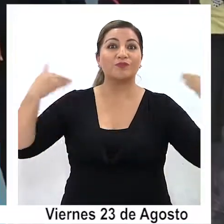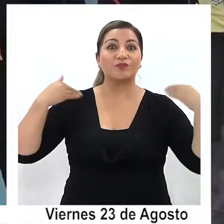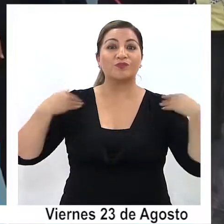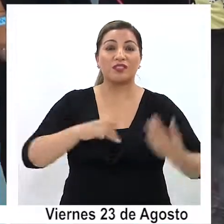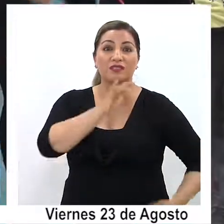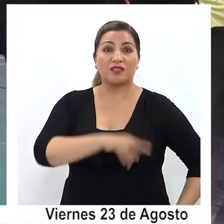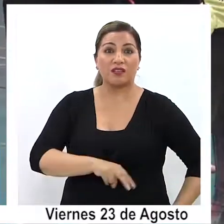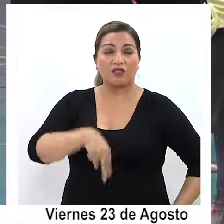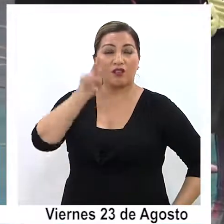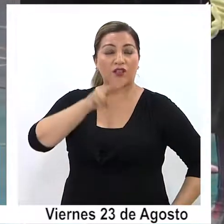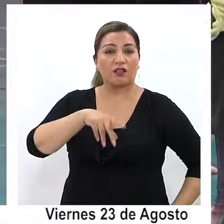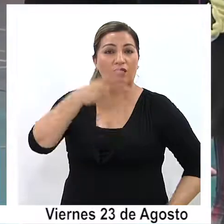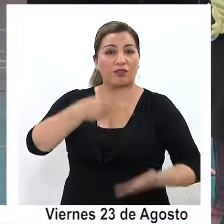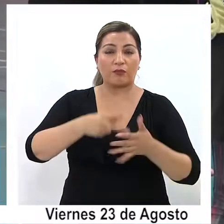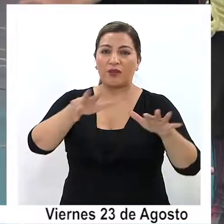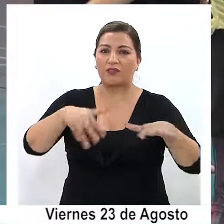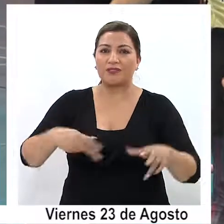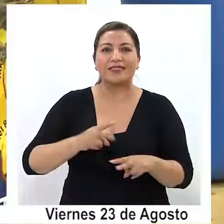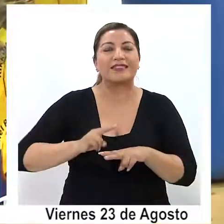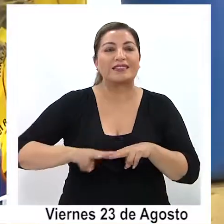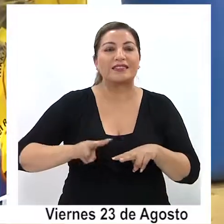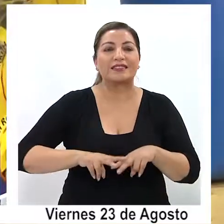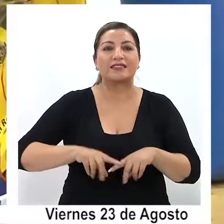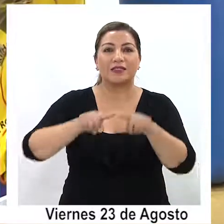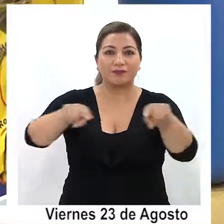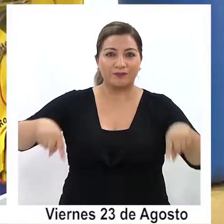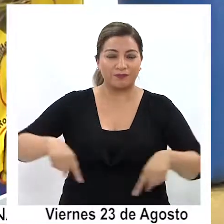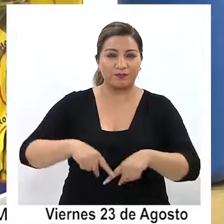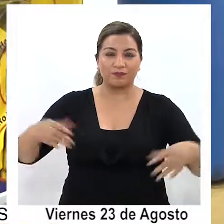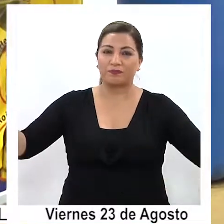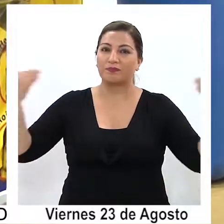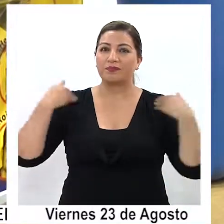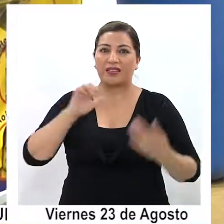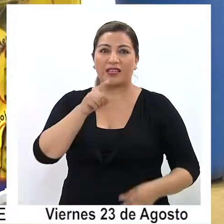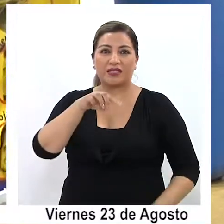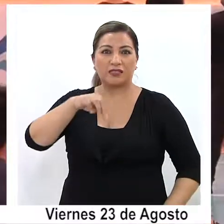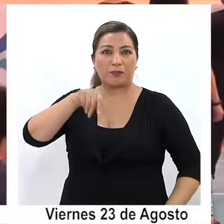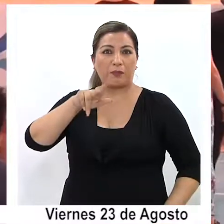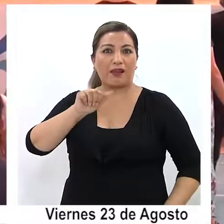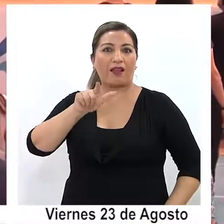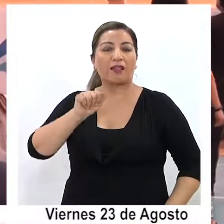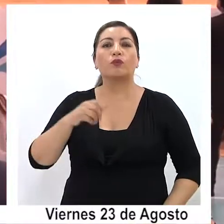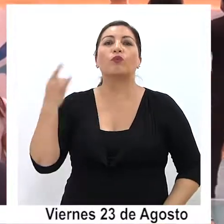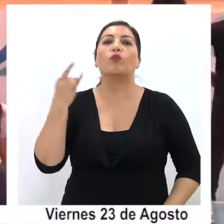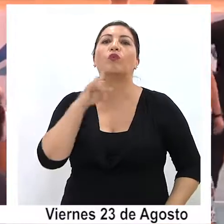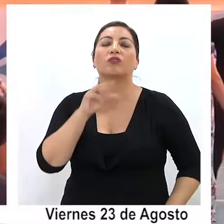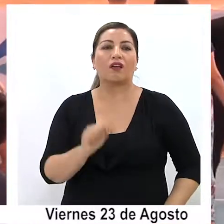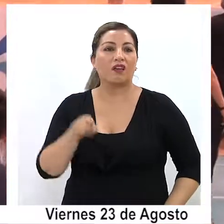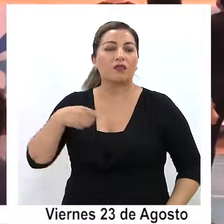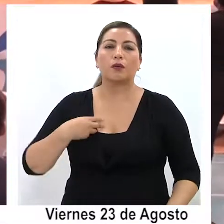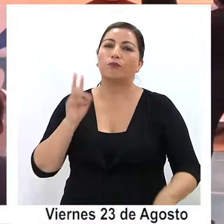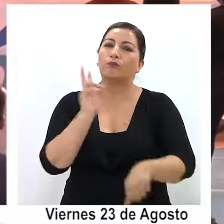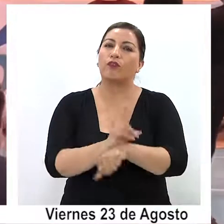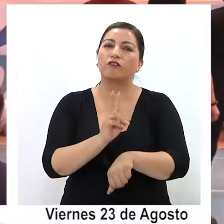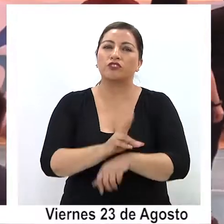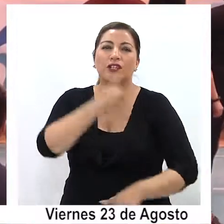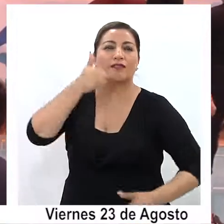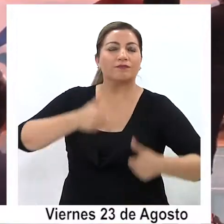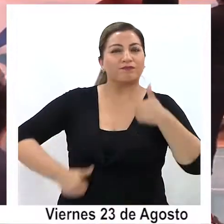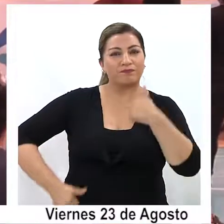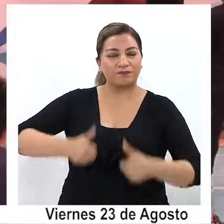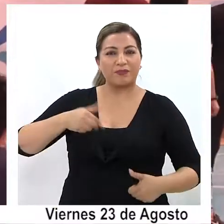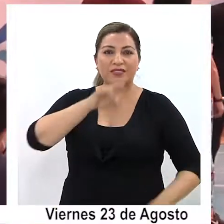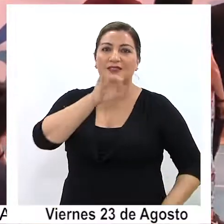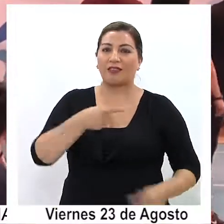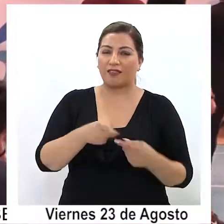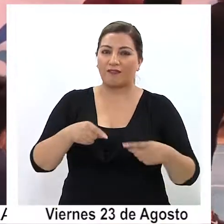fitness Chile Norte 2019 que se realizó en el gimnasio Esmeralda de la UNAP, a la que se sumaron profesionales chilenos